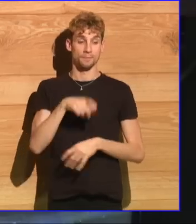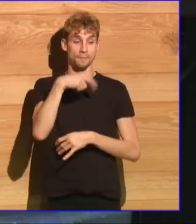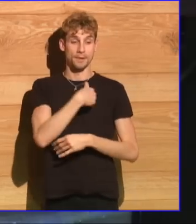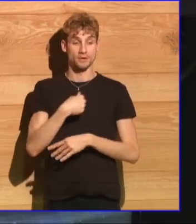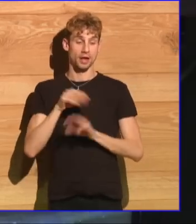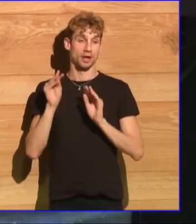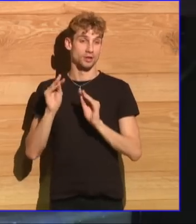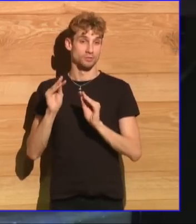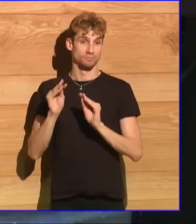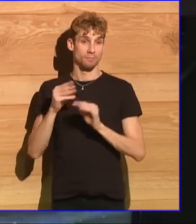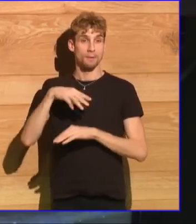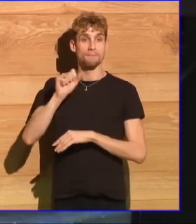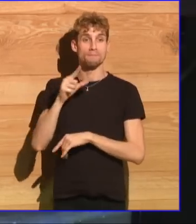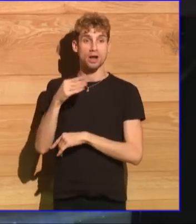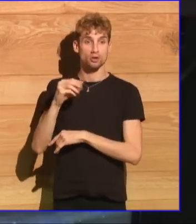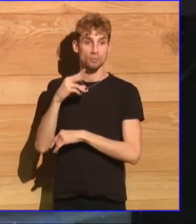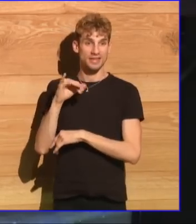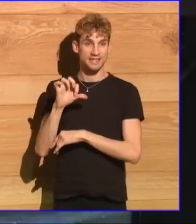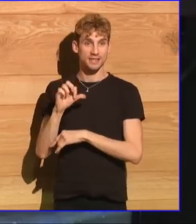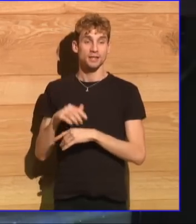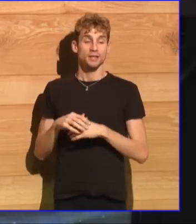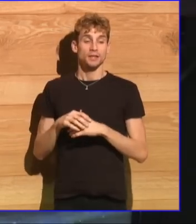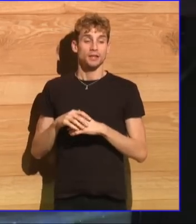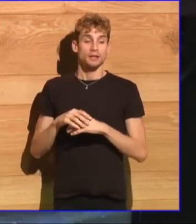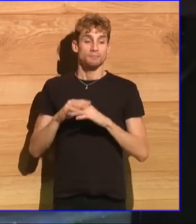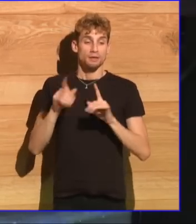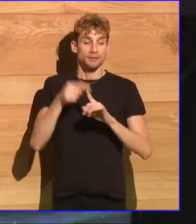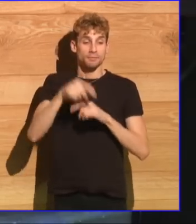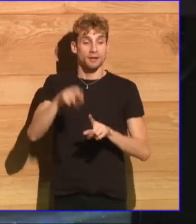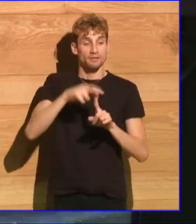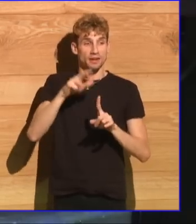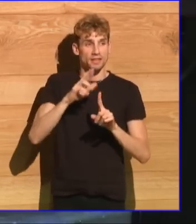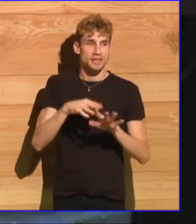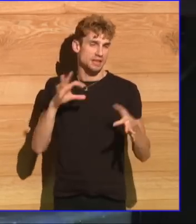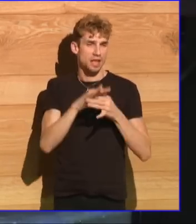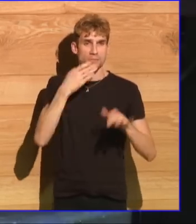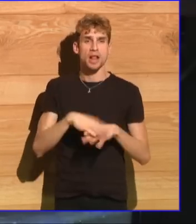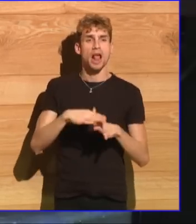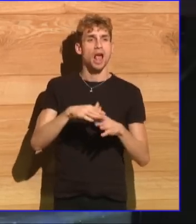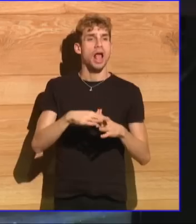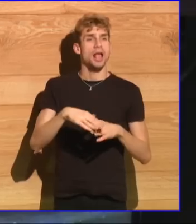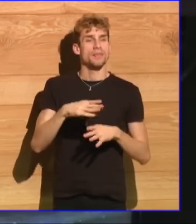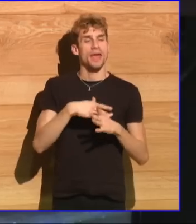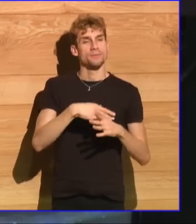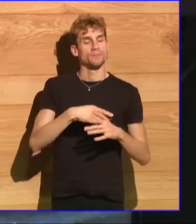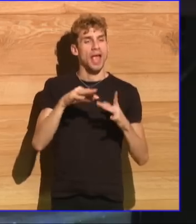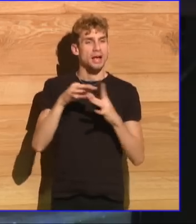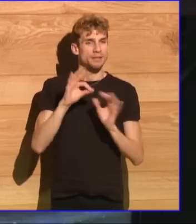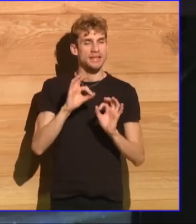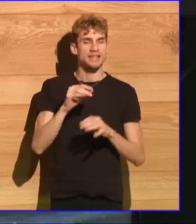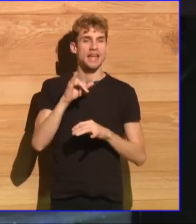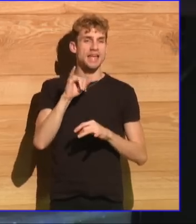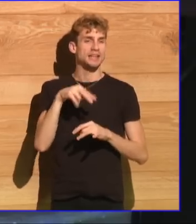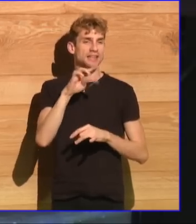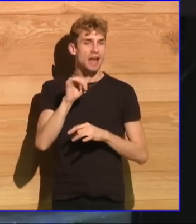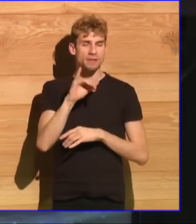personaje de Malkovich, pero en el fondo hay una referencia que tiene que ver también con Capitanes Intrépidos, con El pequeño niño y Manuel,